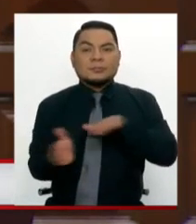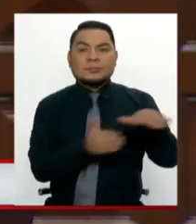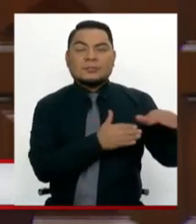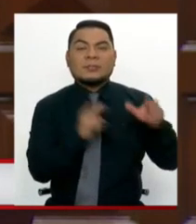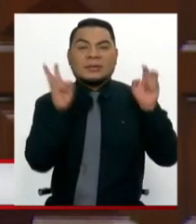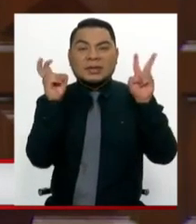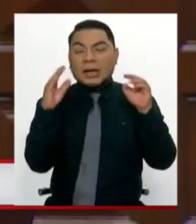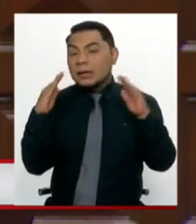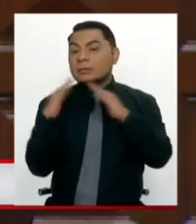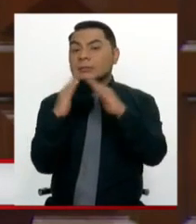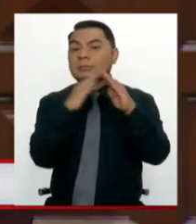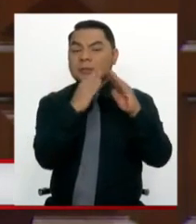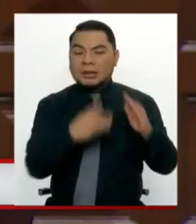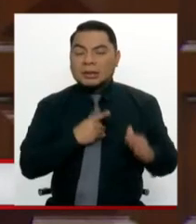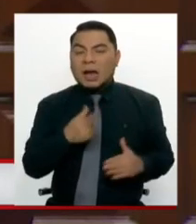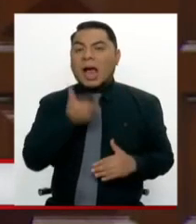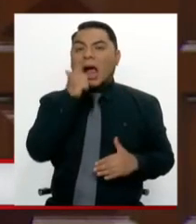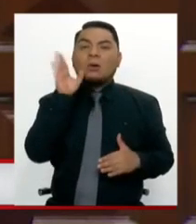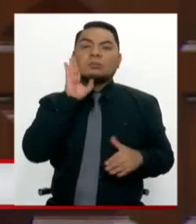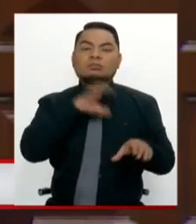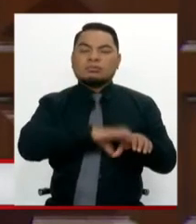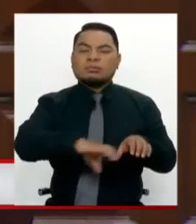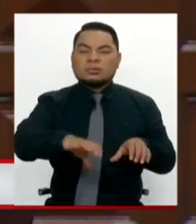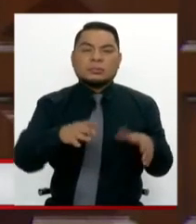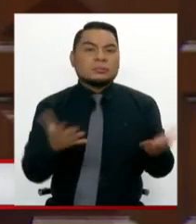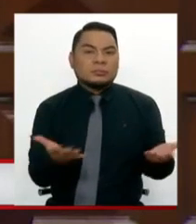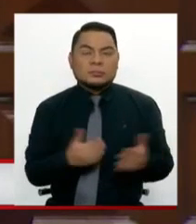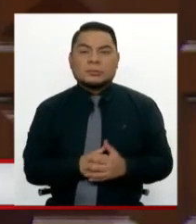Vivienda digna, agua y saneamiento.